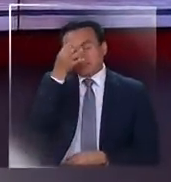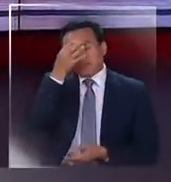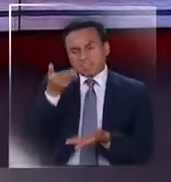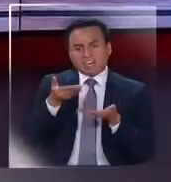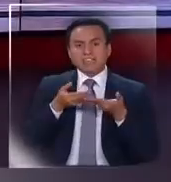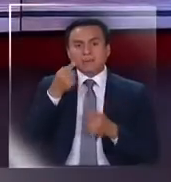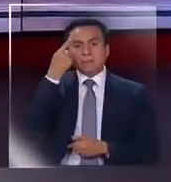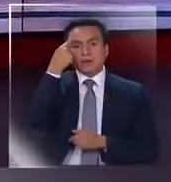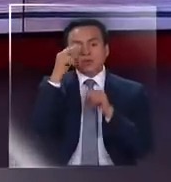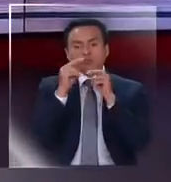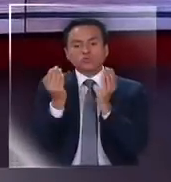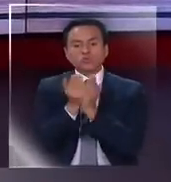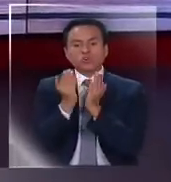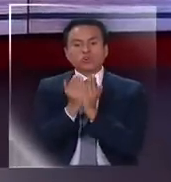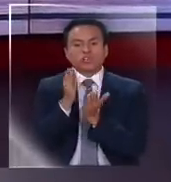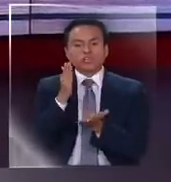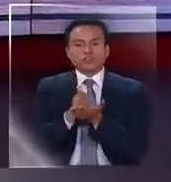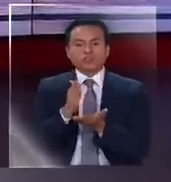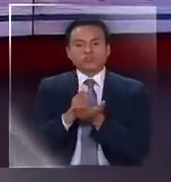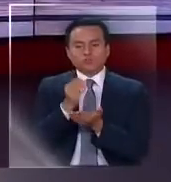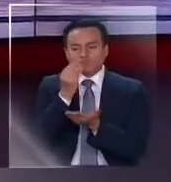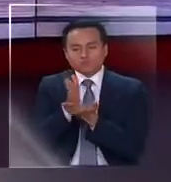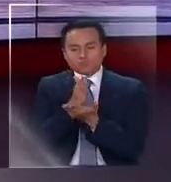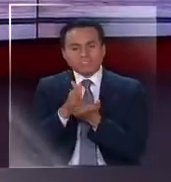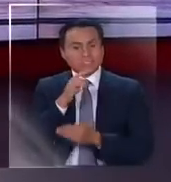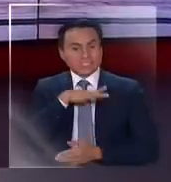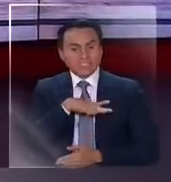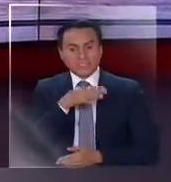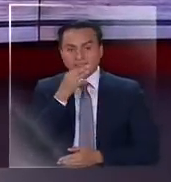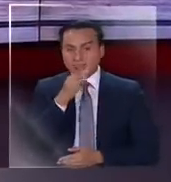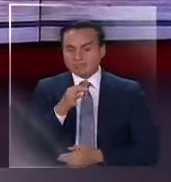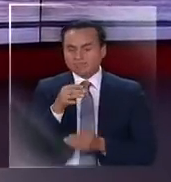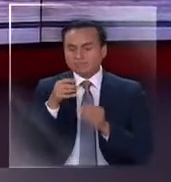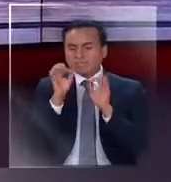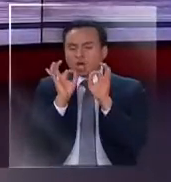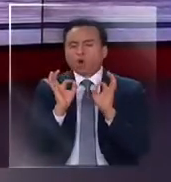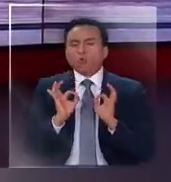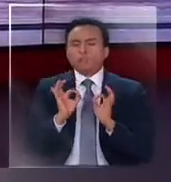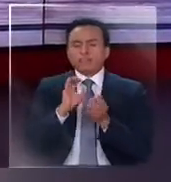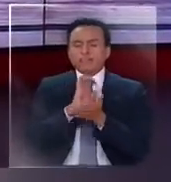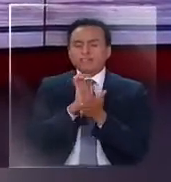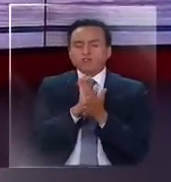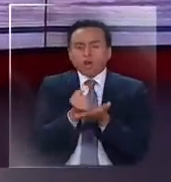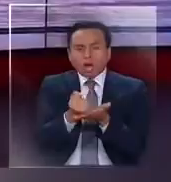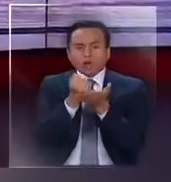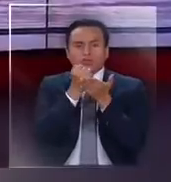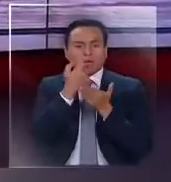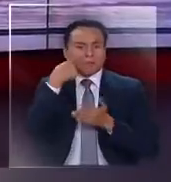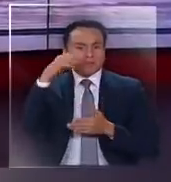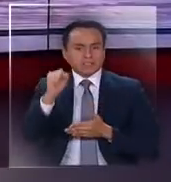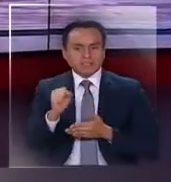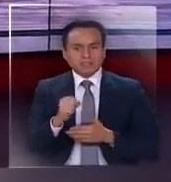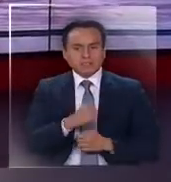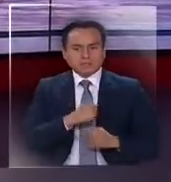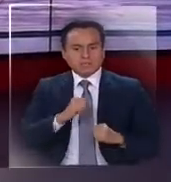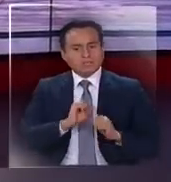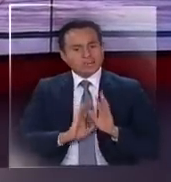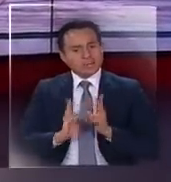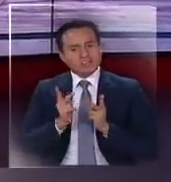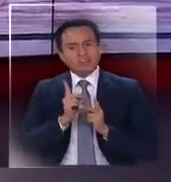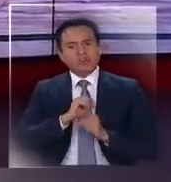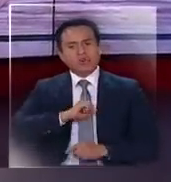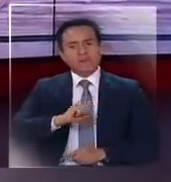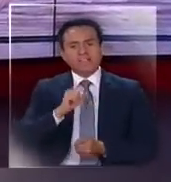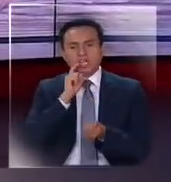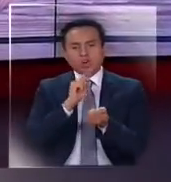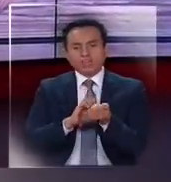enfermedades, pero un estudio del Colegio de Nutricionistas de Chile sostiene que en la medida justa el queso ayuda a prevenir infartos, combate